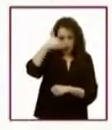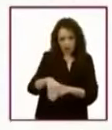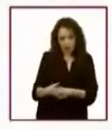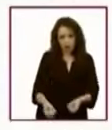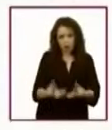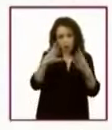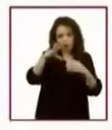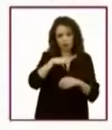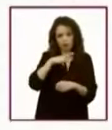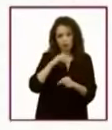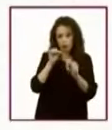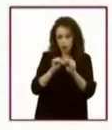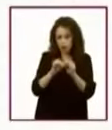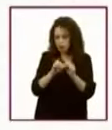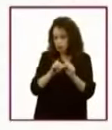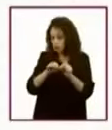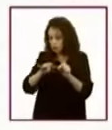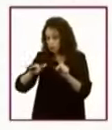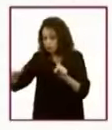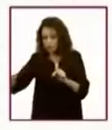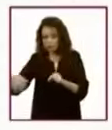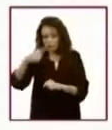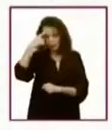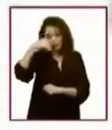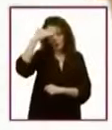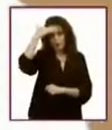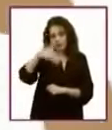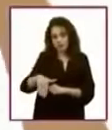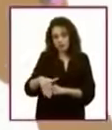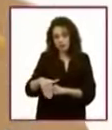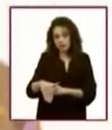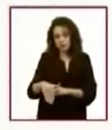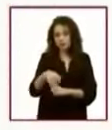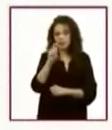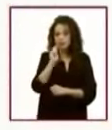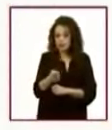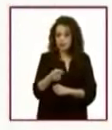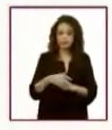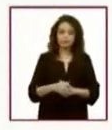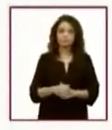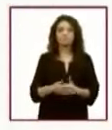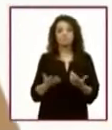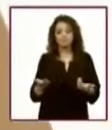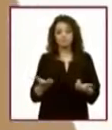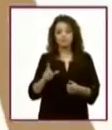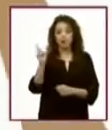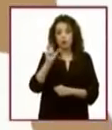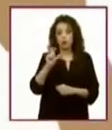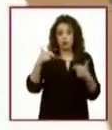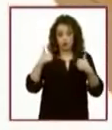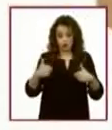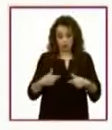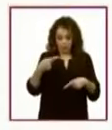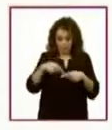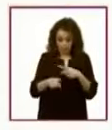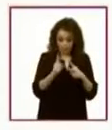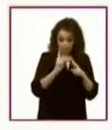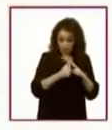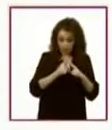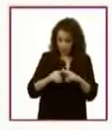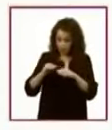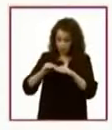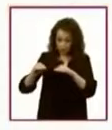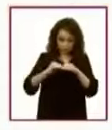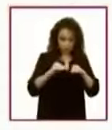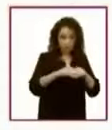o encontrar formas para determinarlos. Desde que el ser humano empezó a hacer mediciones, constató que el diámetro de